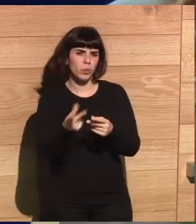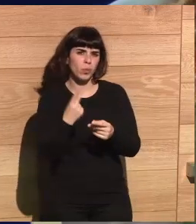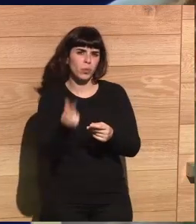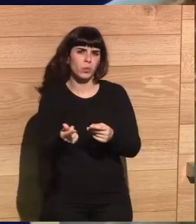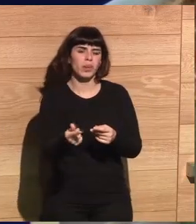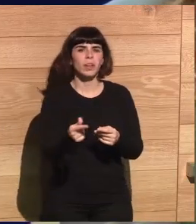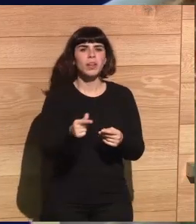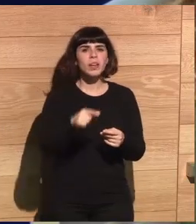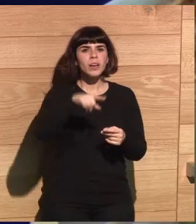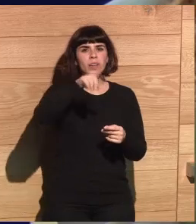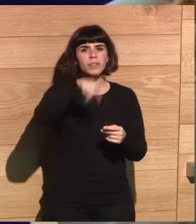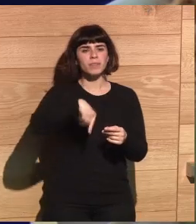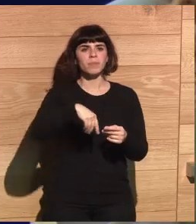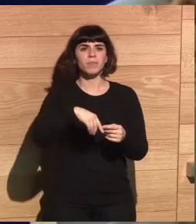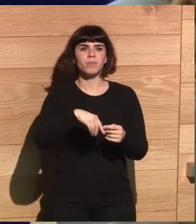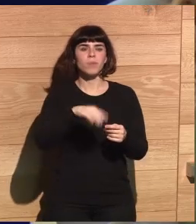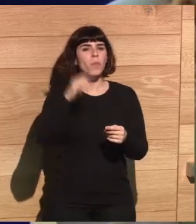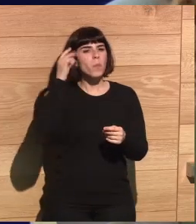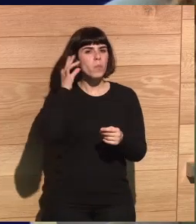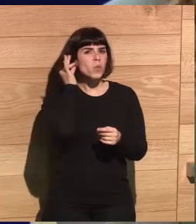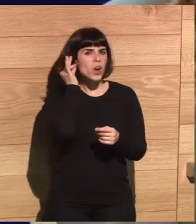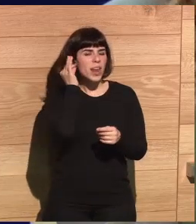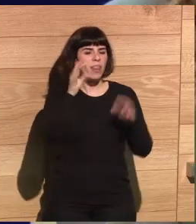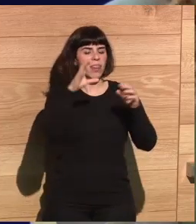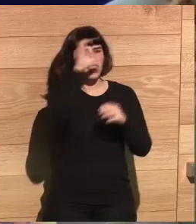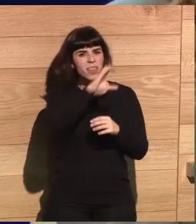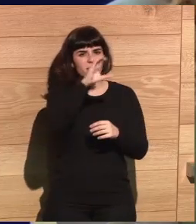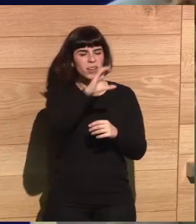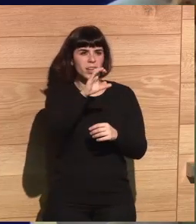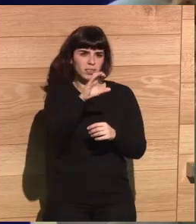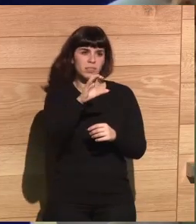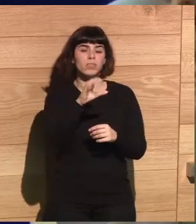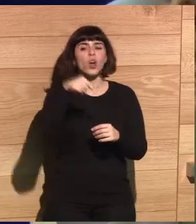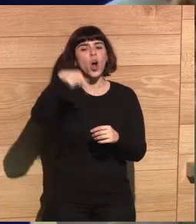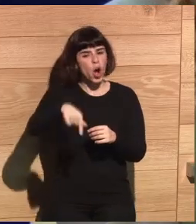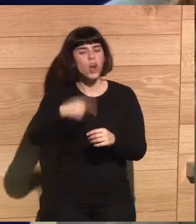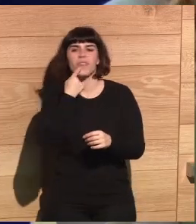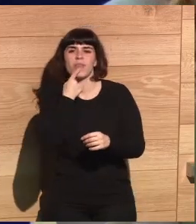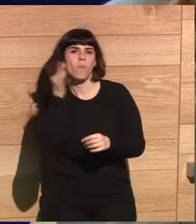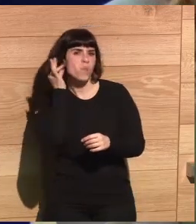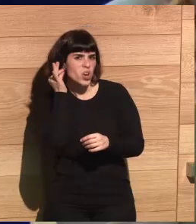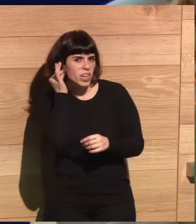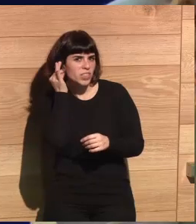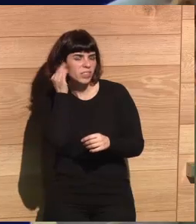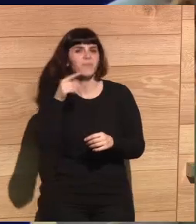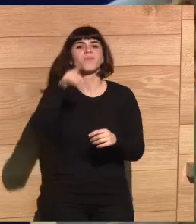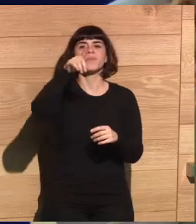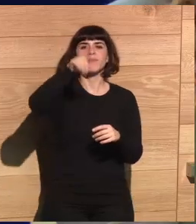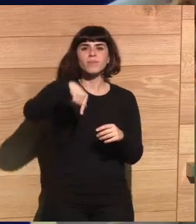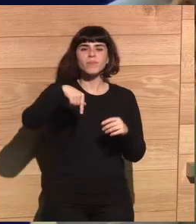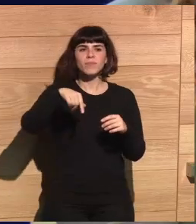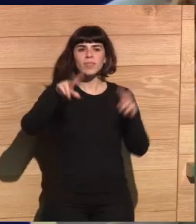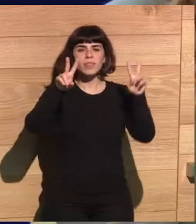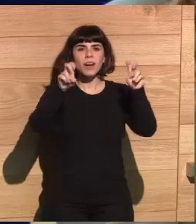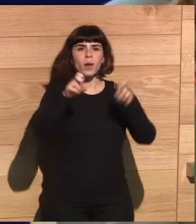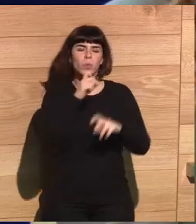porque la labor de mujeres científicas, y digo mujeres porque hoy hablamos de mujeres, pero también por lo difícil